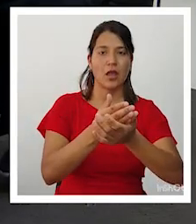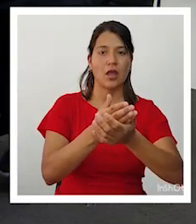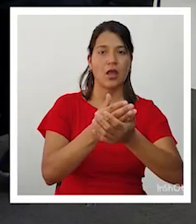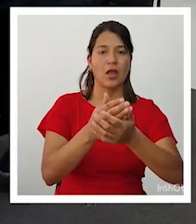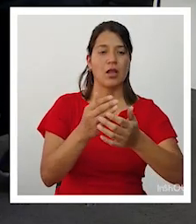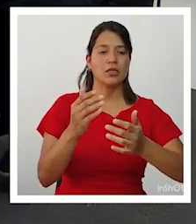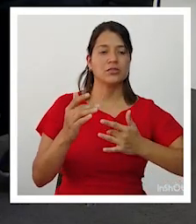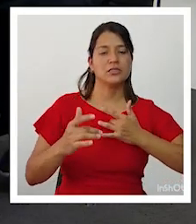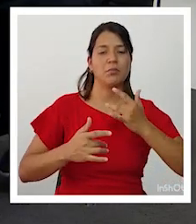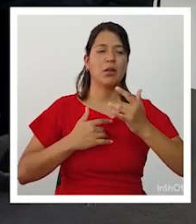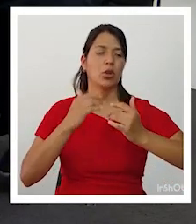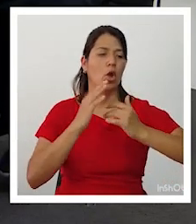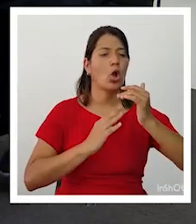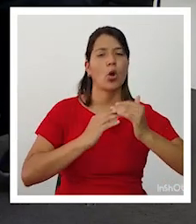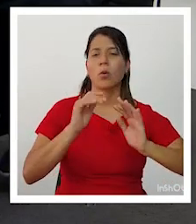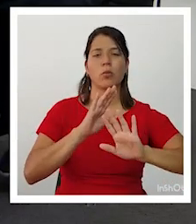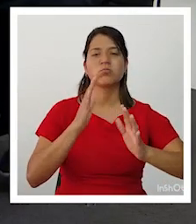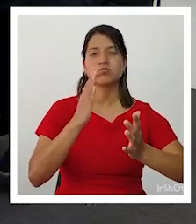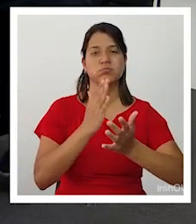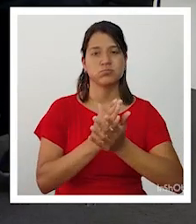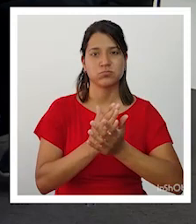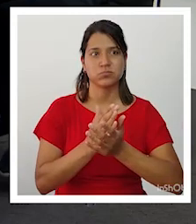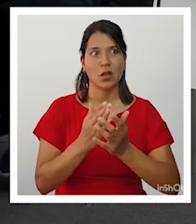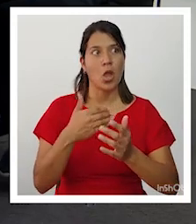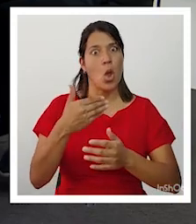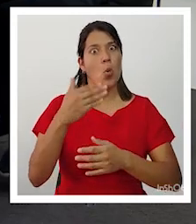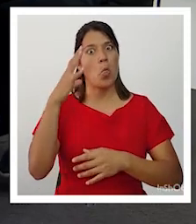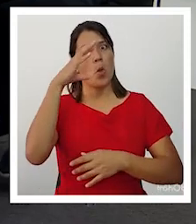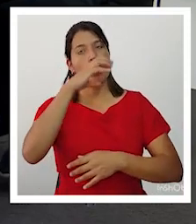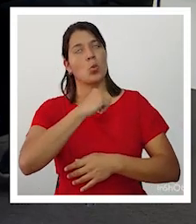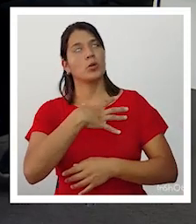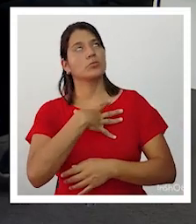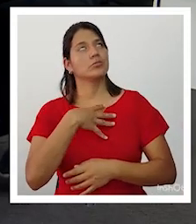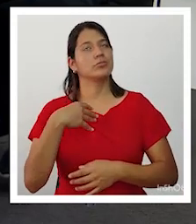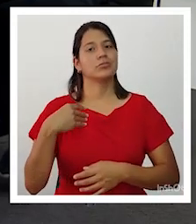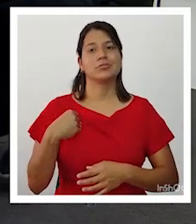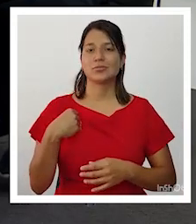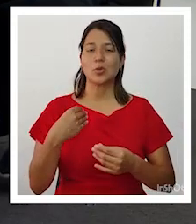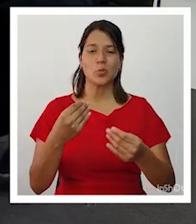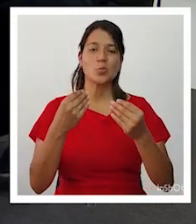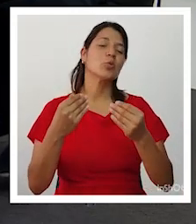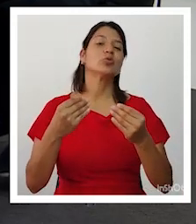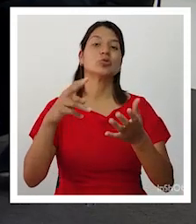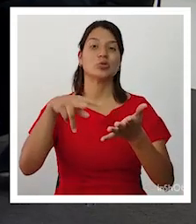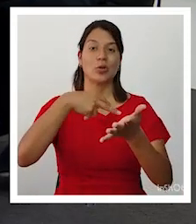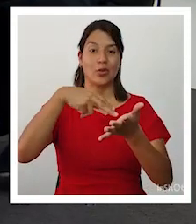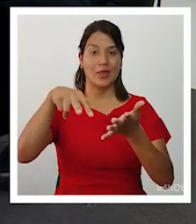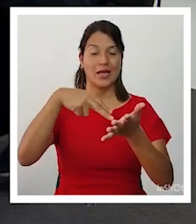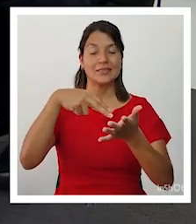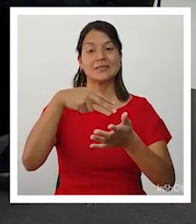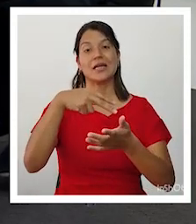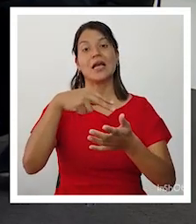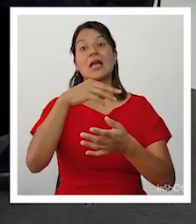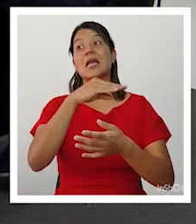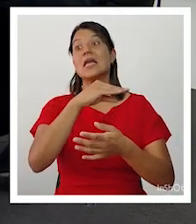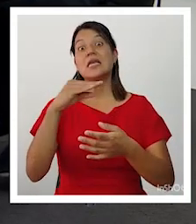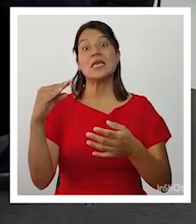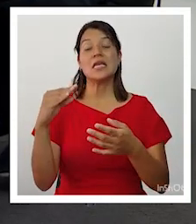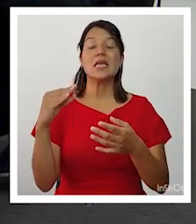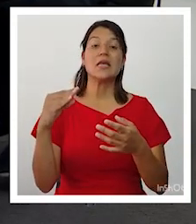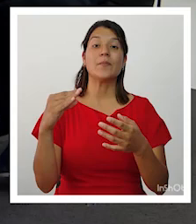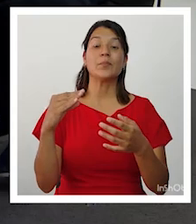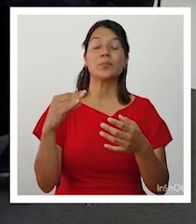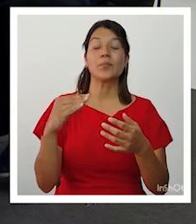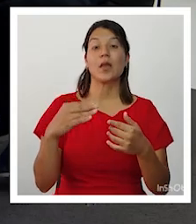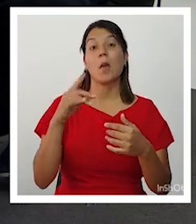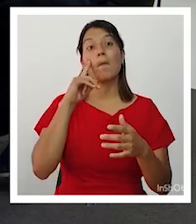bueno, cuando nos dimos cuenta fue que nos apasionó totalmente lo que fue la parte de lo de la danza, hasta tal punto en donde,